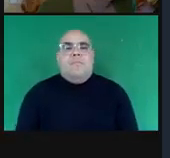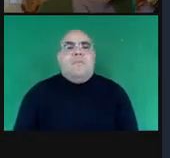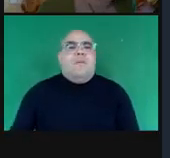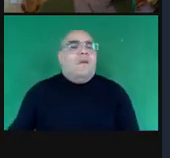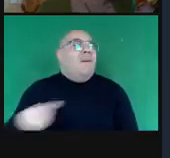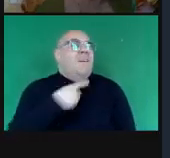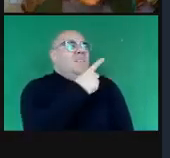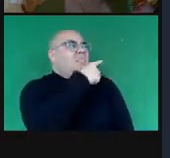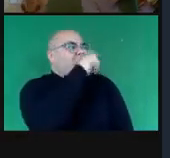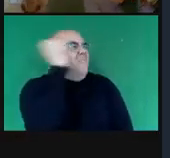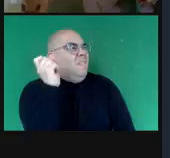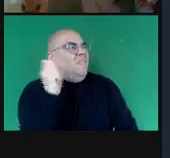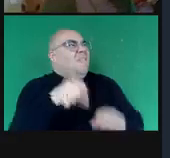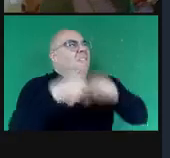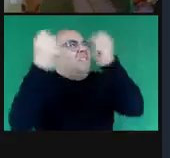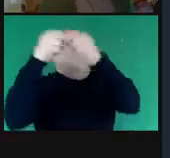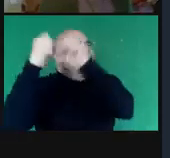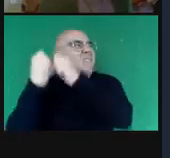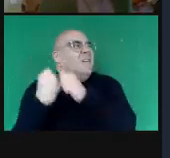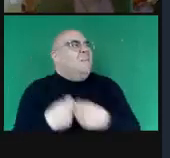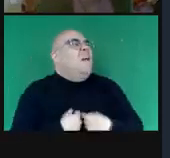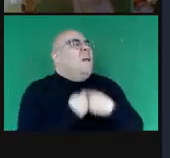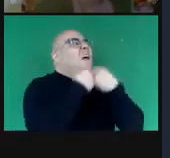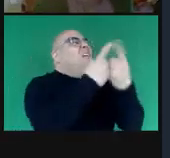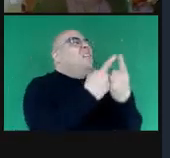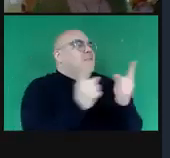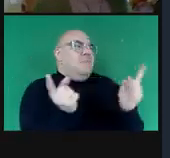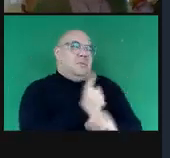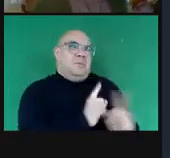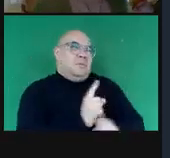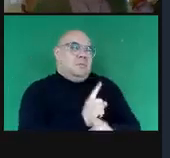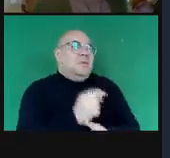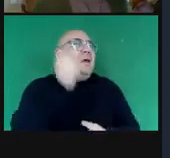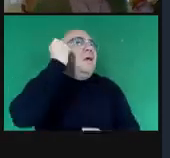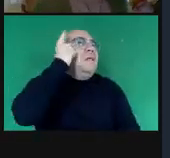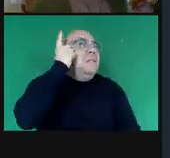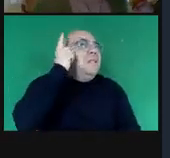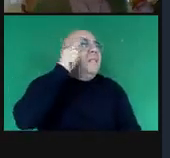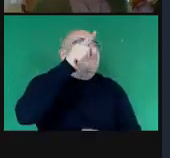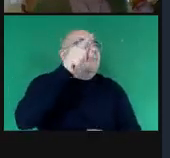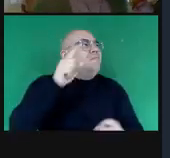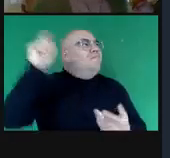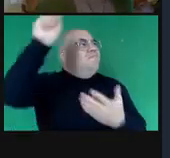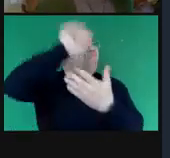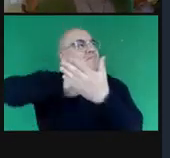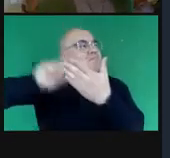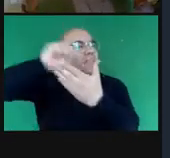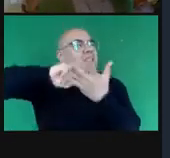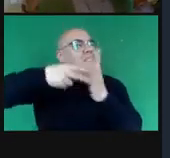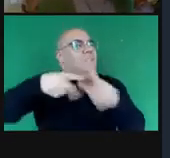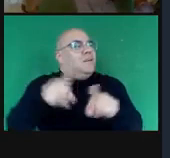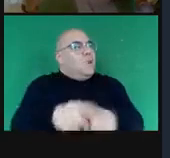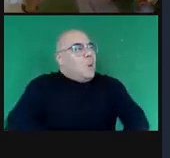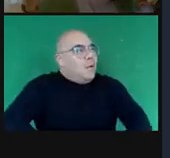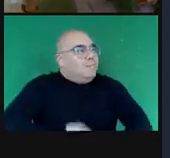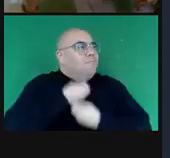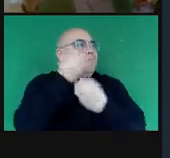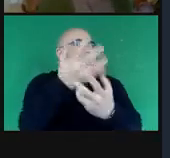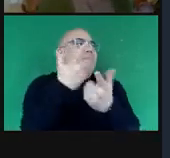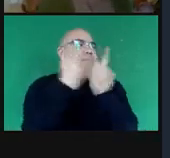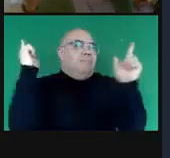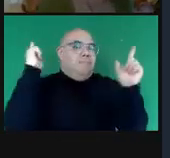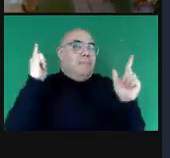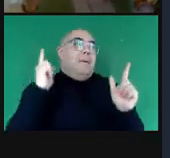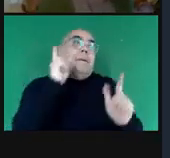Espantosos, pero no lo decimos porque entendemos que son válidos y son parte de la idea de libertad de expresión, aunque